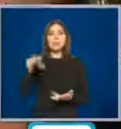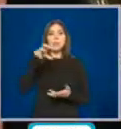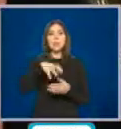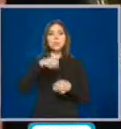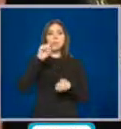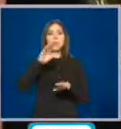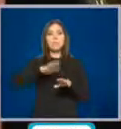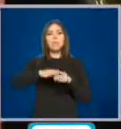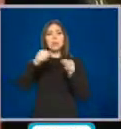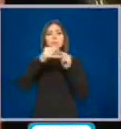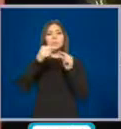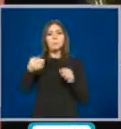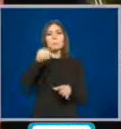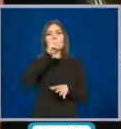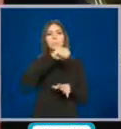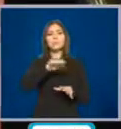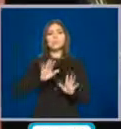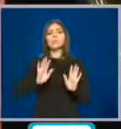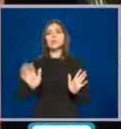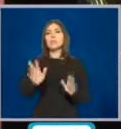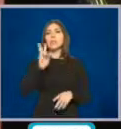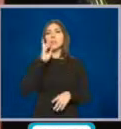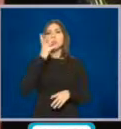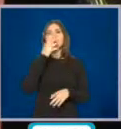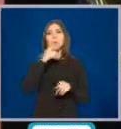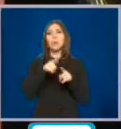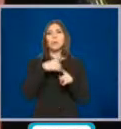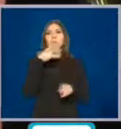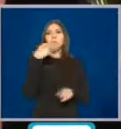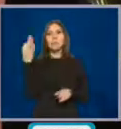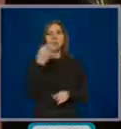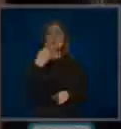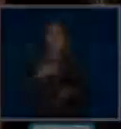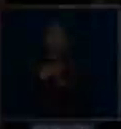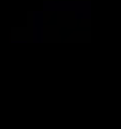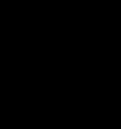poquito más. Ahí Ah, está. qué ahí está. bonito. Y los colores, sencillo. Muy bien, chef. Muchísimas gracias.